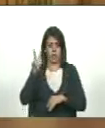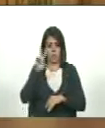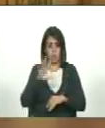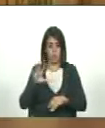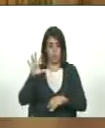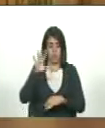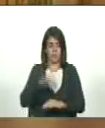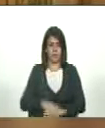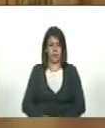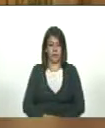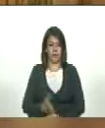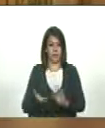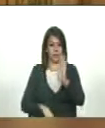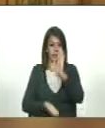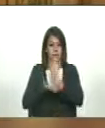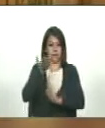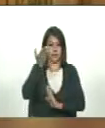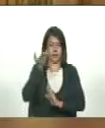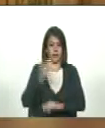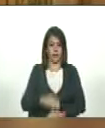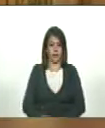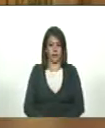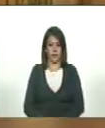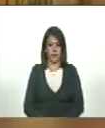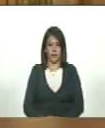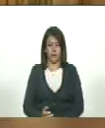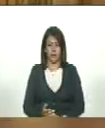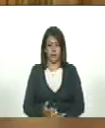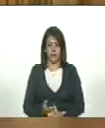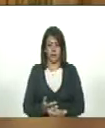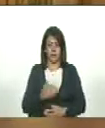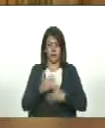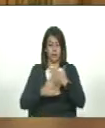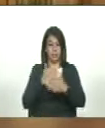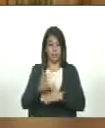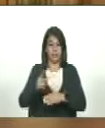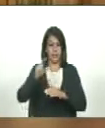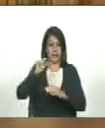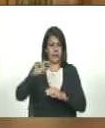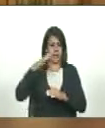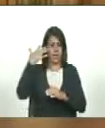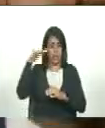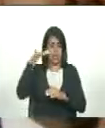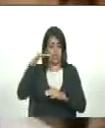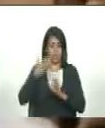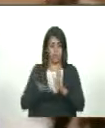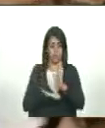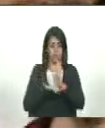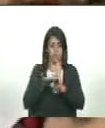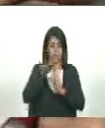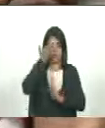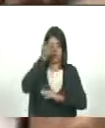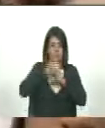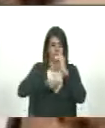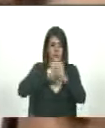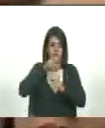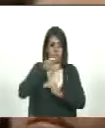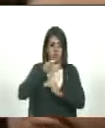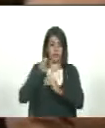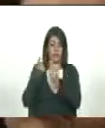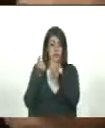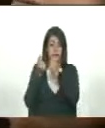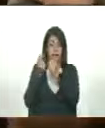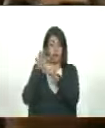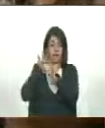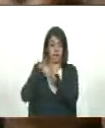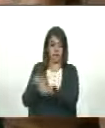Venezuela superó esa etapa de hiperinflación causada justamente por la asfixia en los